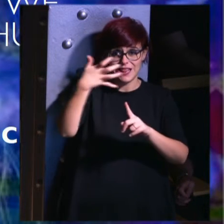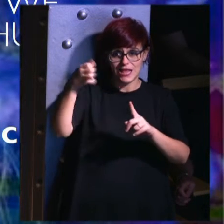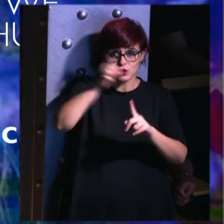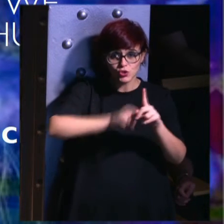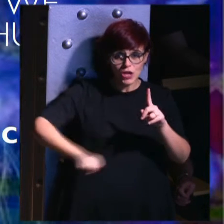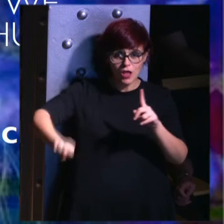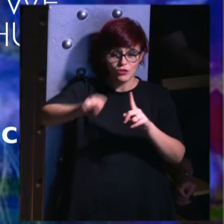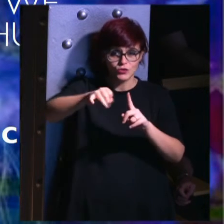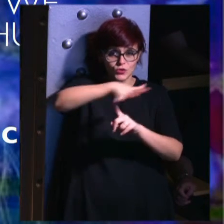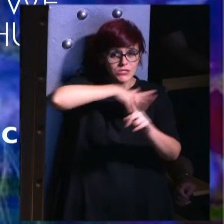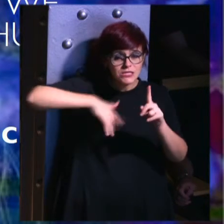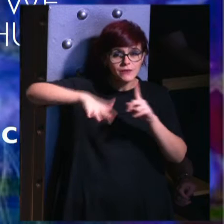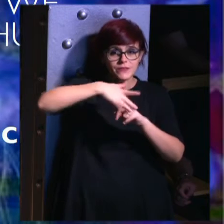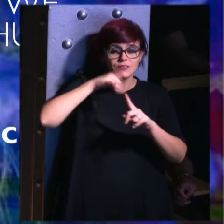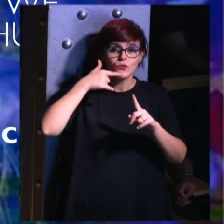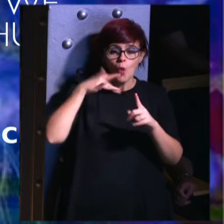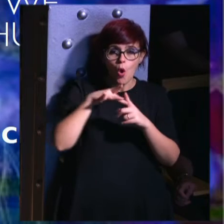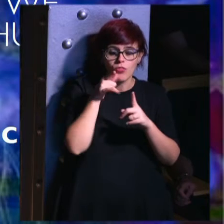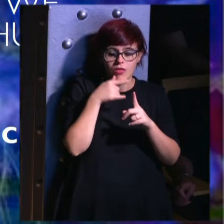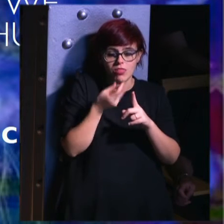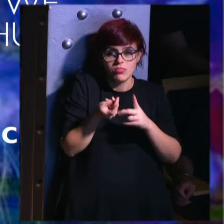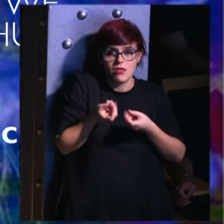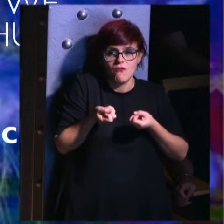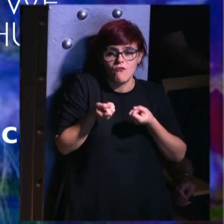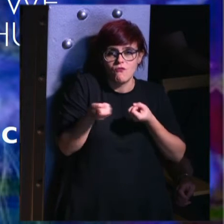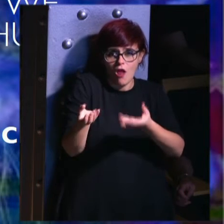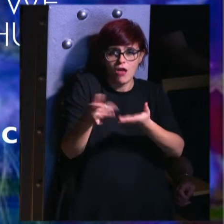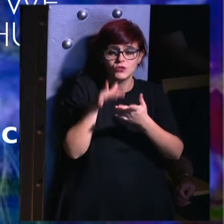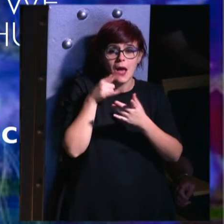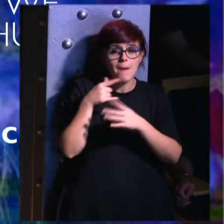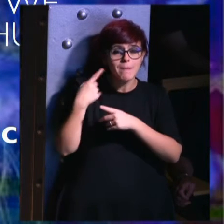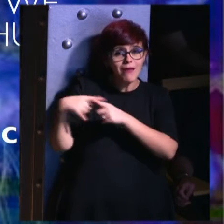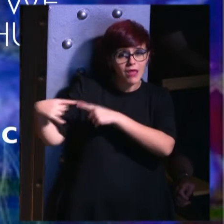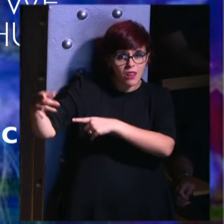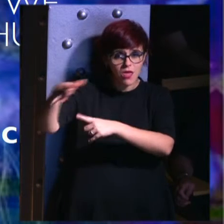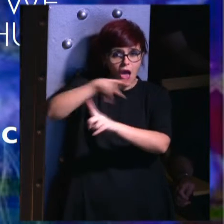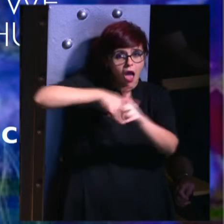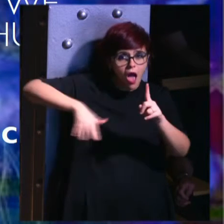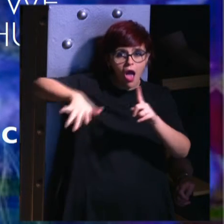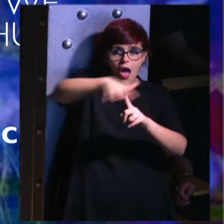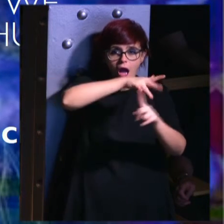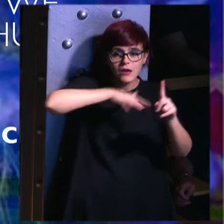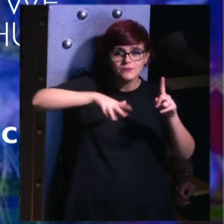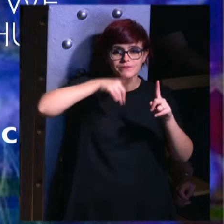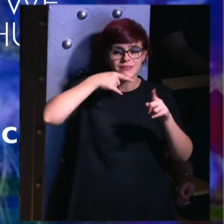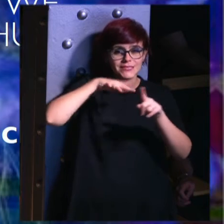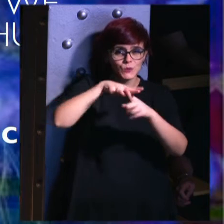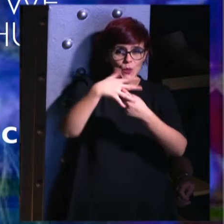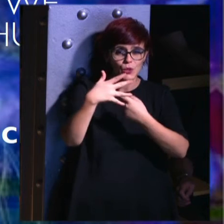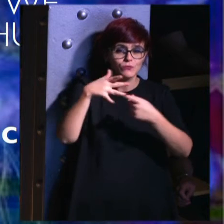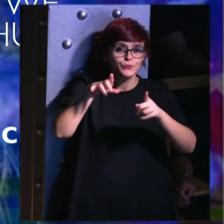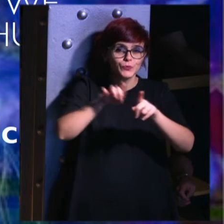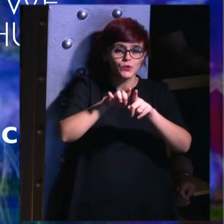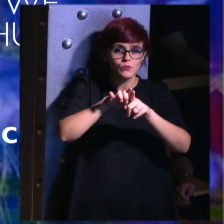una expulsora de material tecnológico, ¿no?, que de alguna forma cogemos materia que está en un estado con